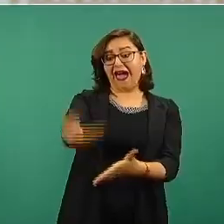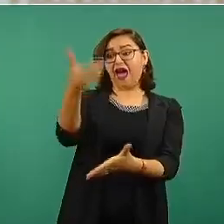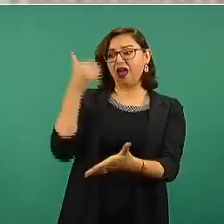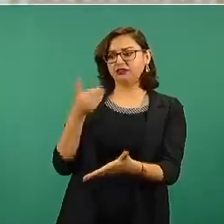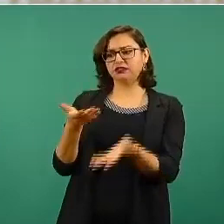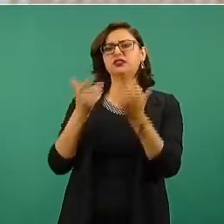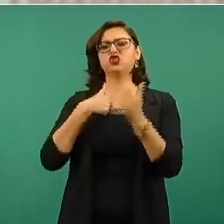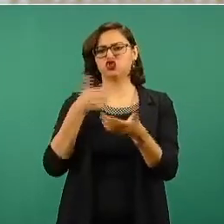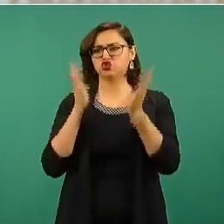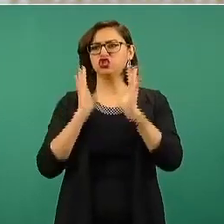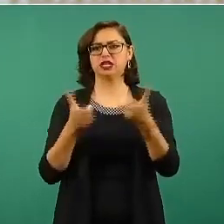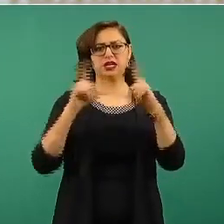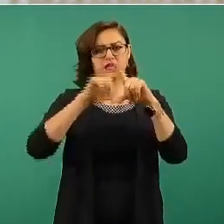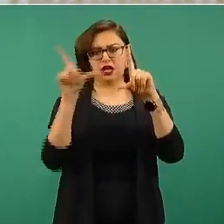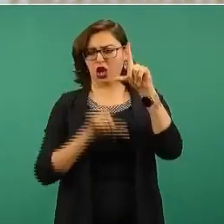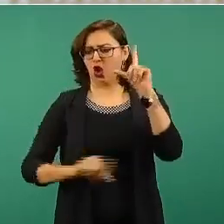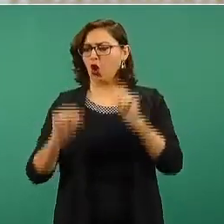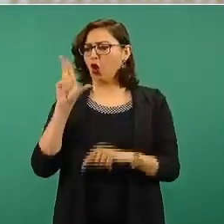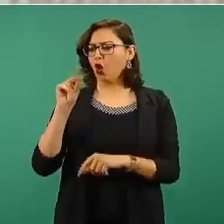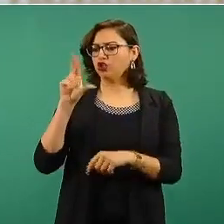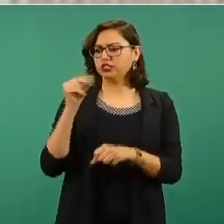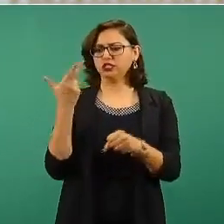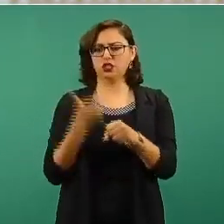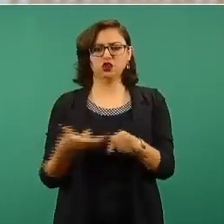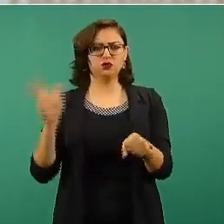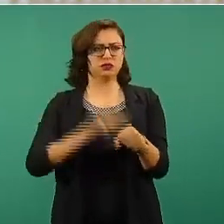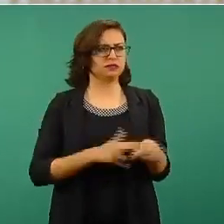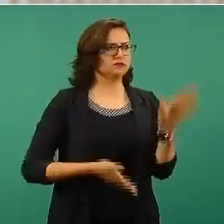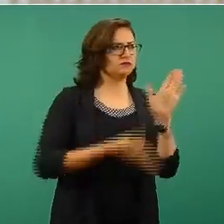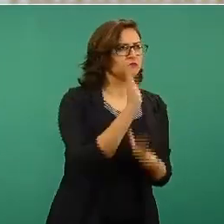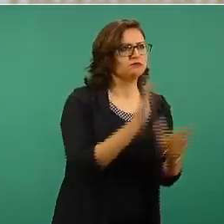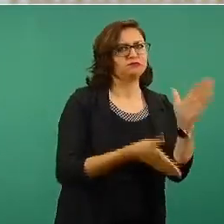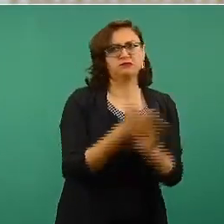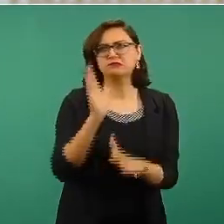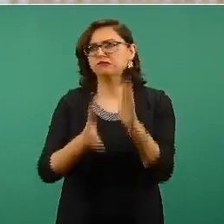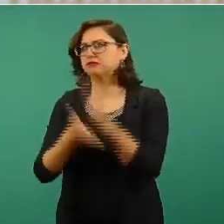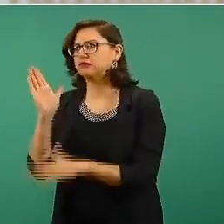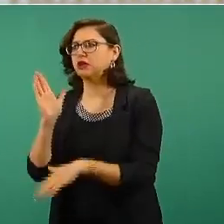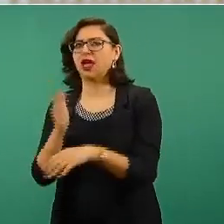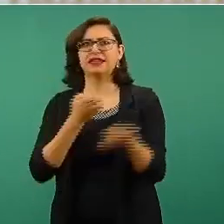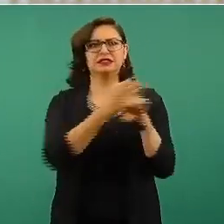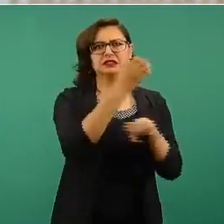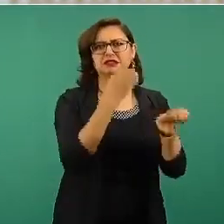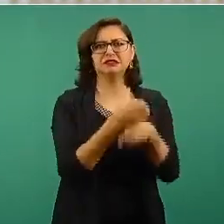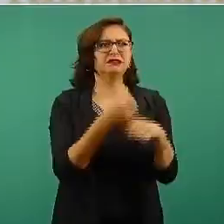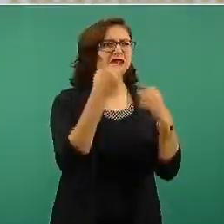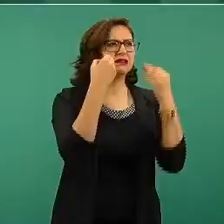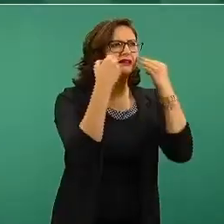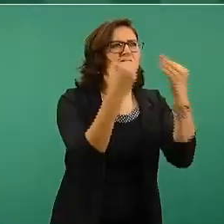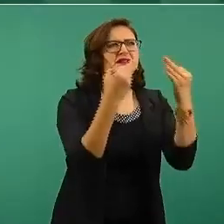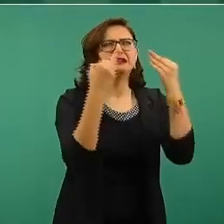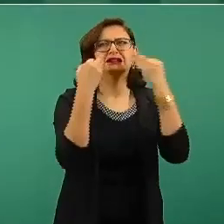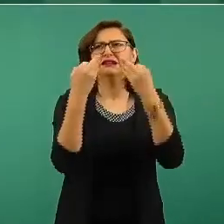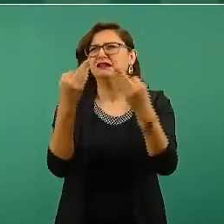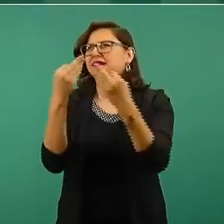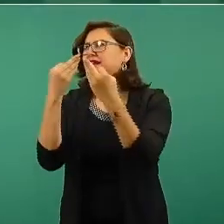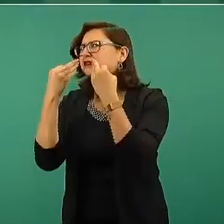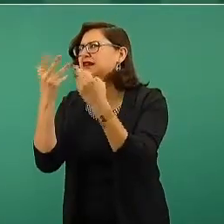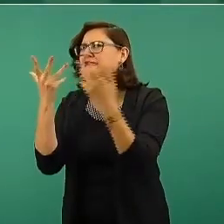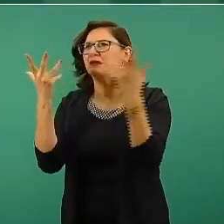un diagnóstico de la situación tan deplorable del sector salud